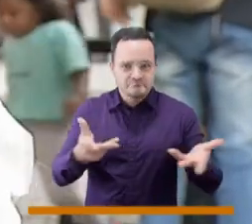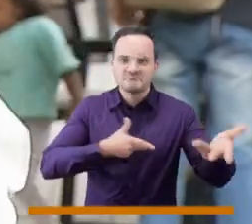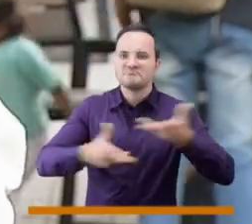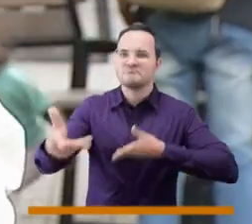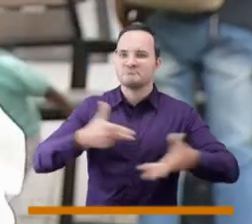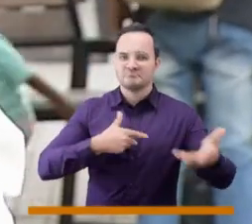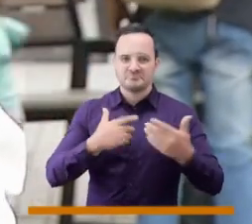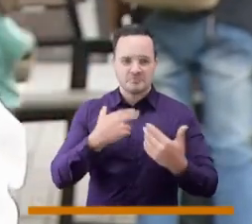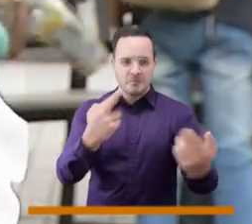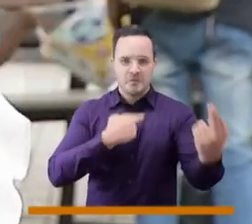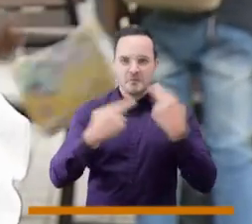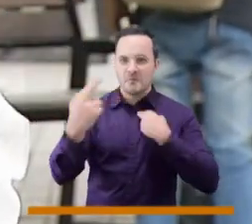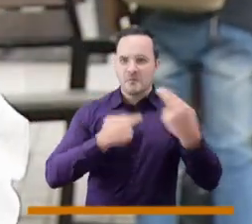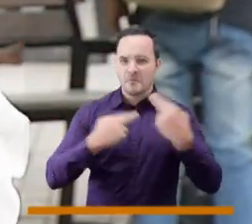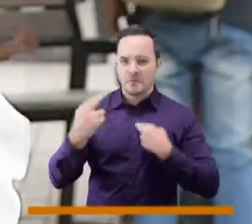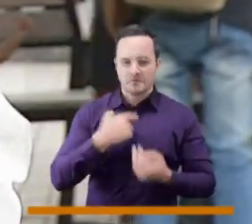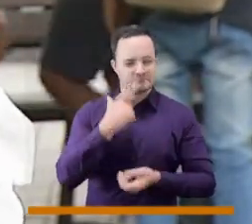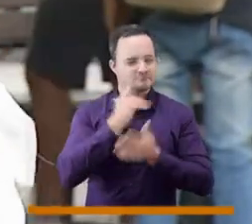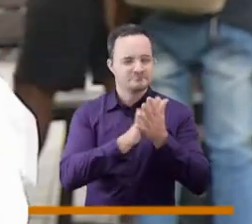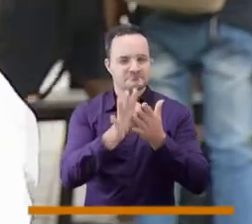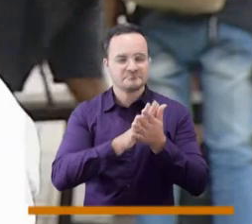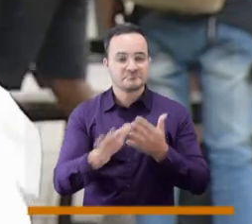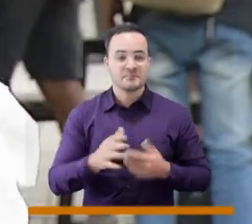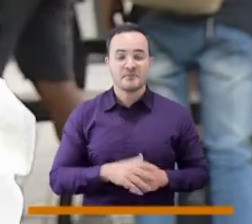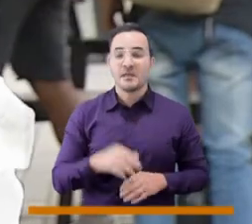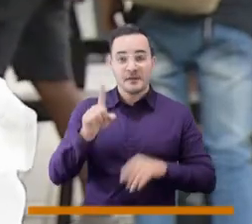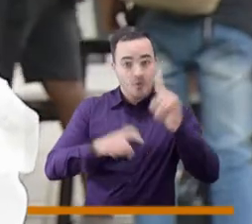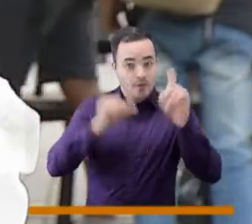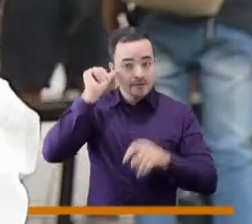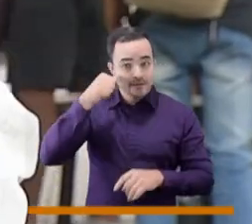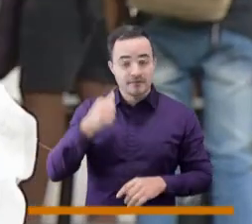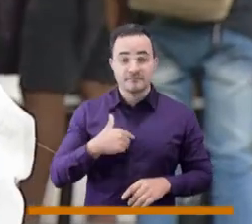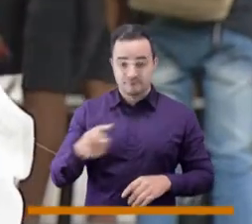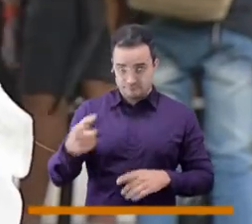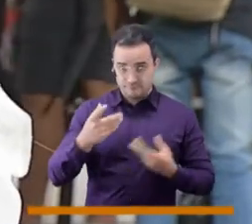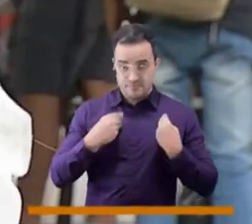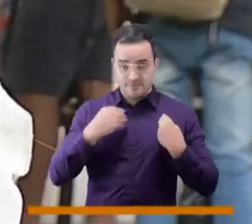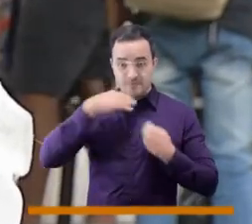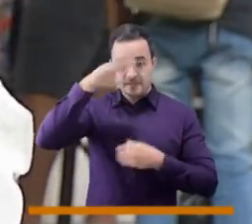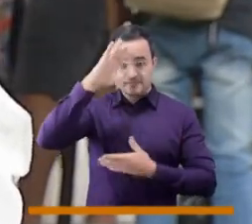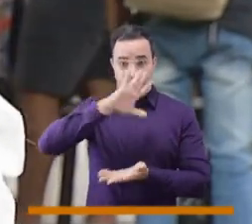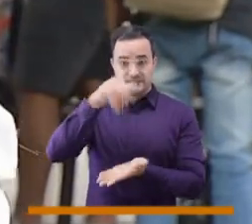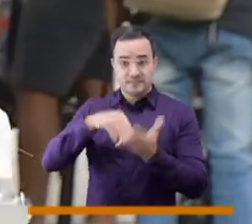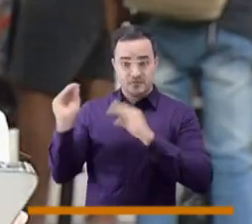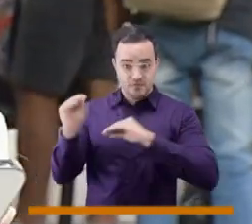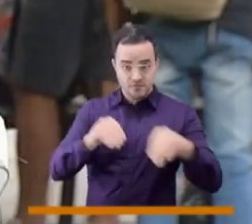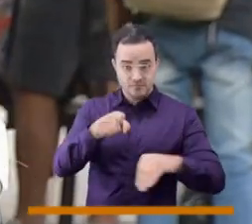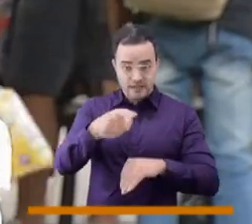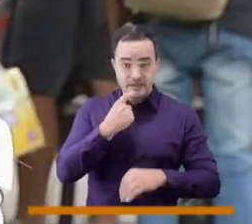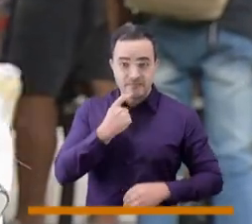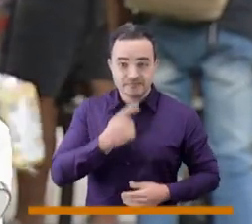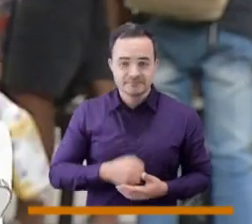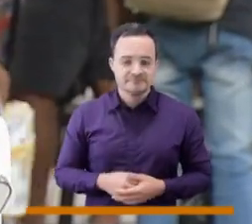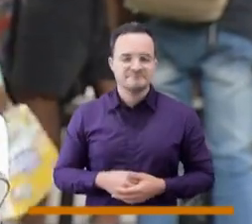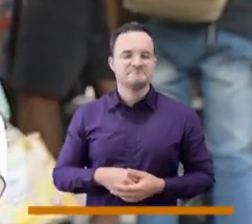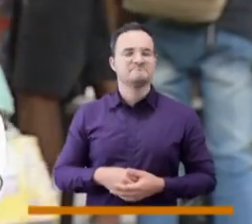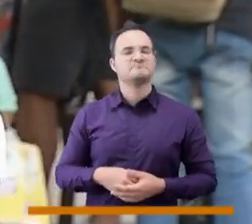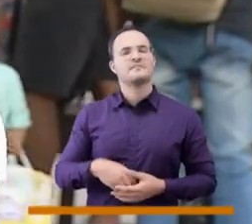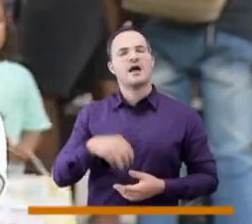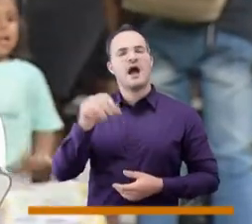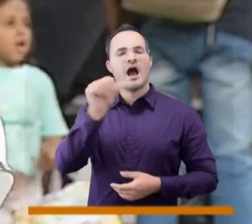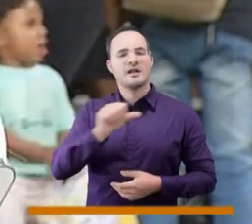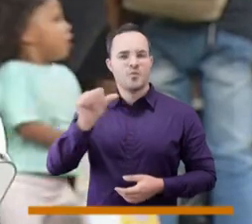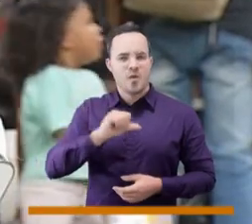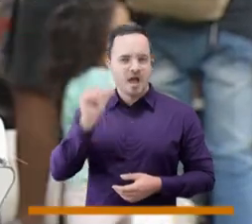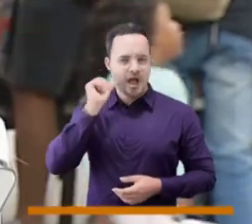siguen respondiendo a la pregunta de hoy, que es: ¿usted viviría en el centro de Medellín? En redes sociales nos